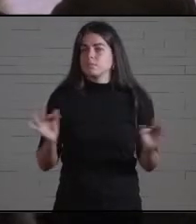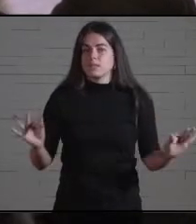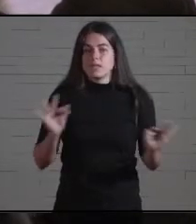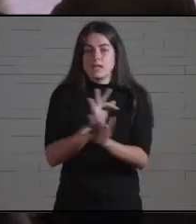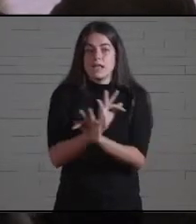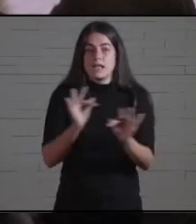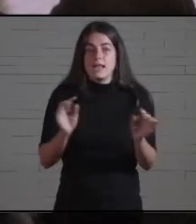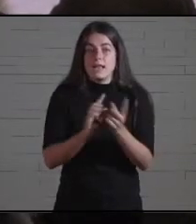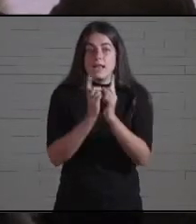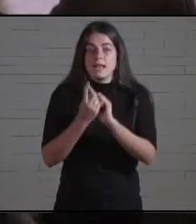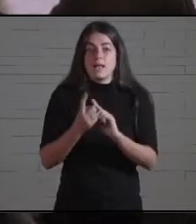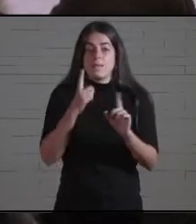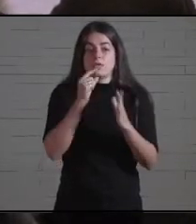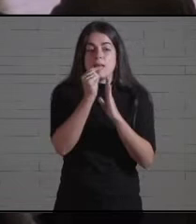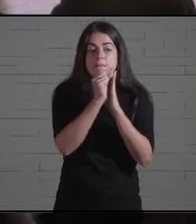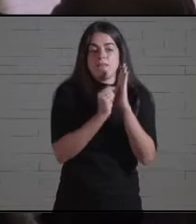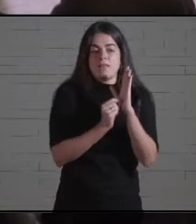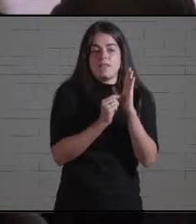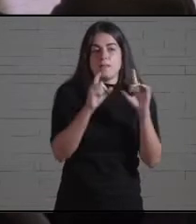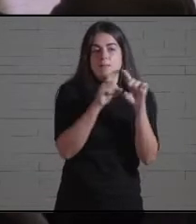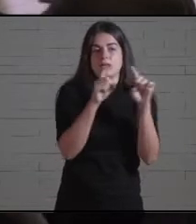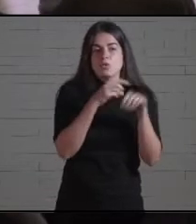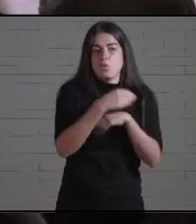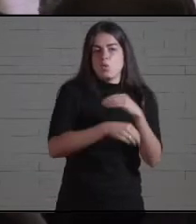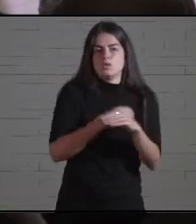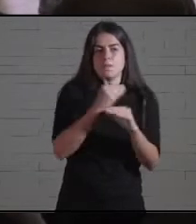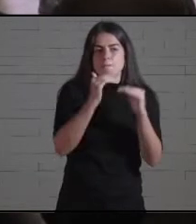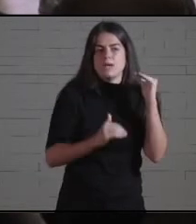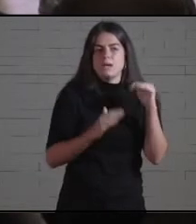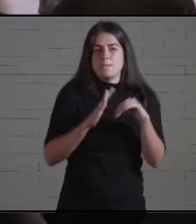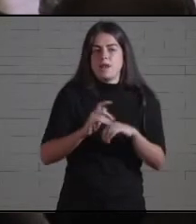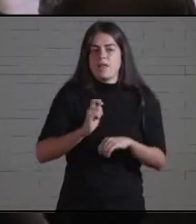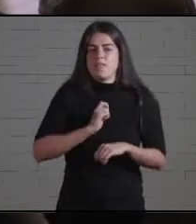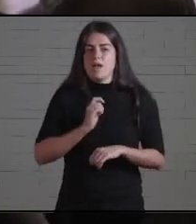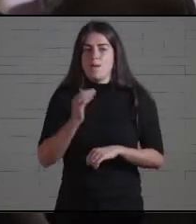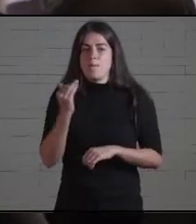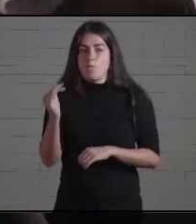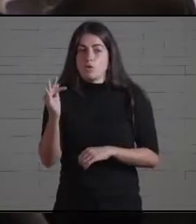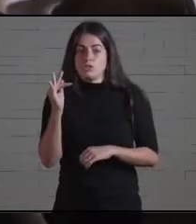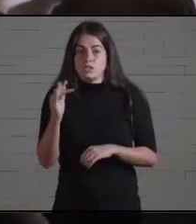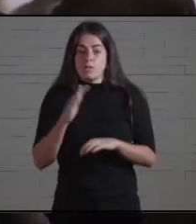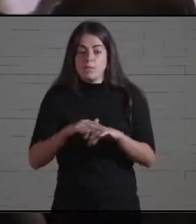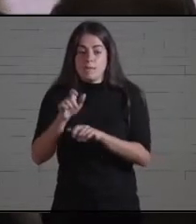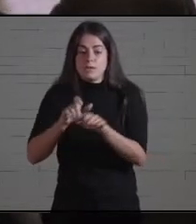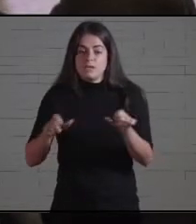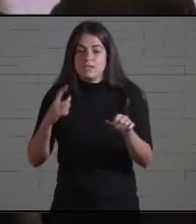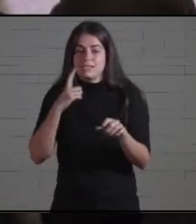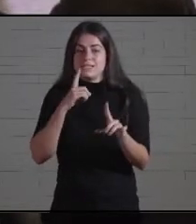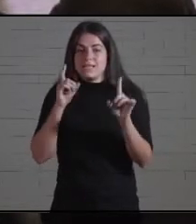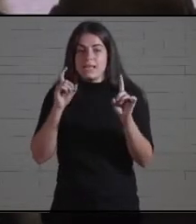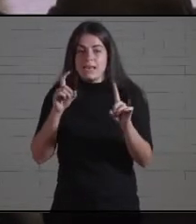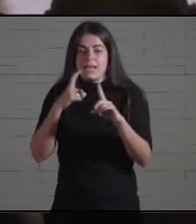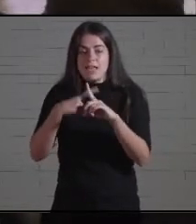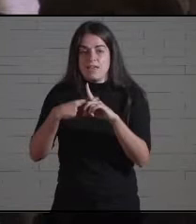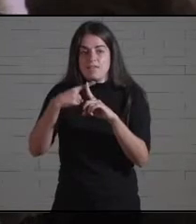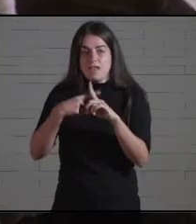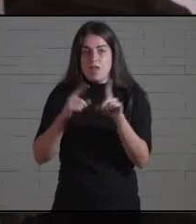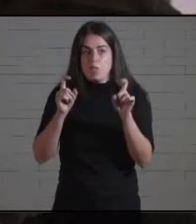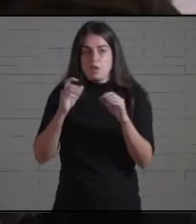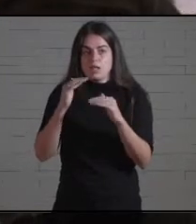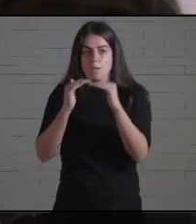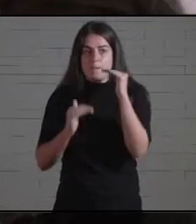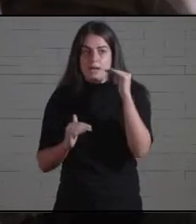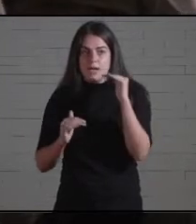medida empresarial menos usada, la que más beneficiaría a muchas personas de niveles educativos más bajos, pero